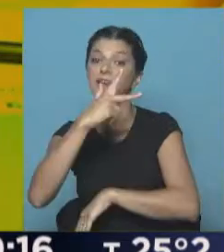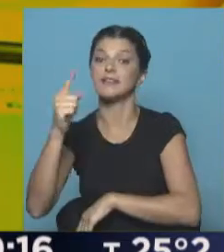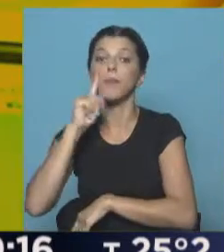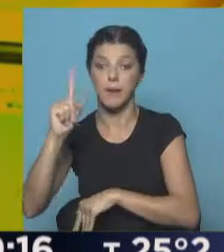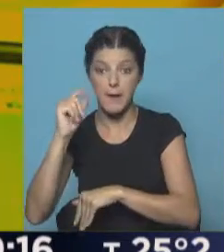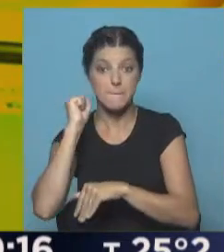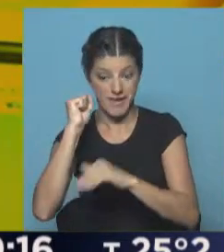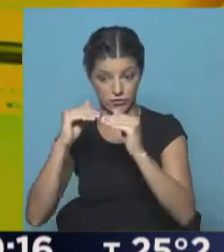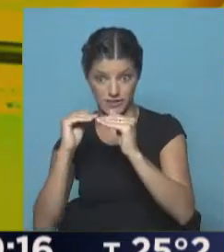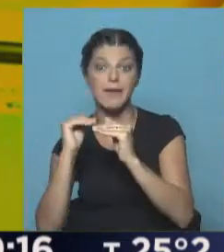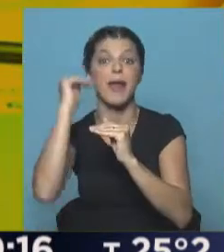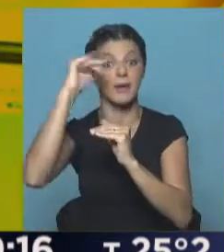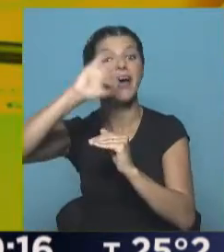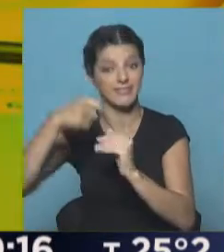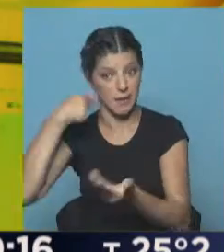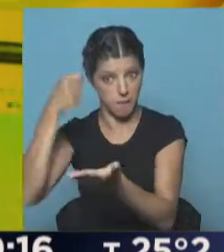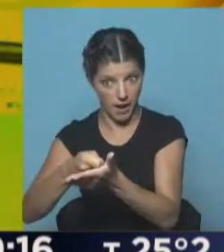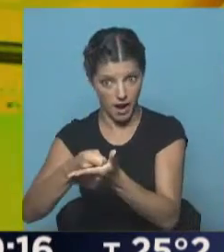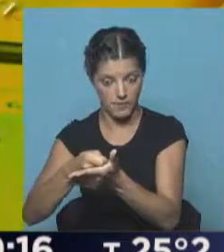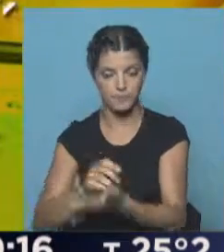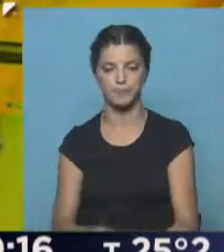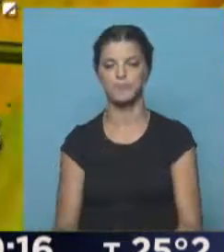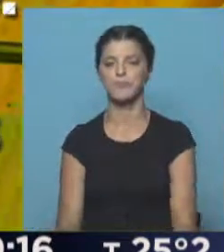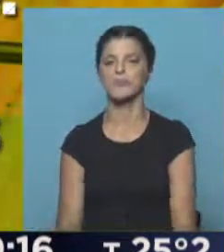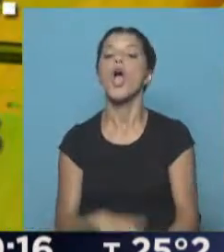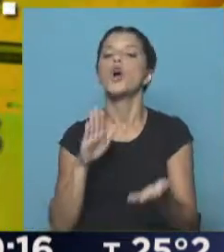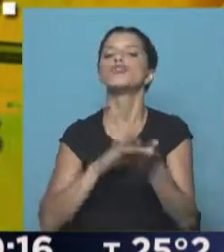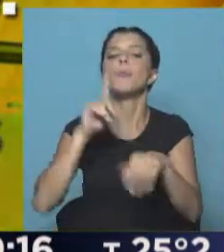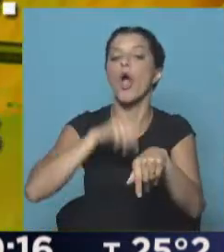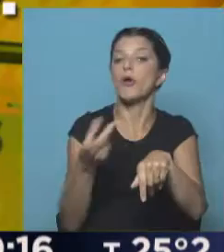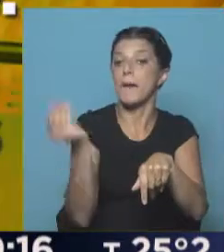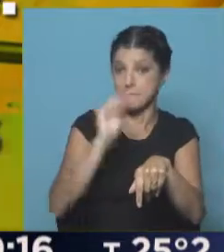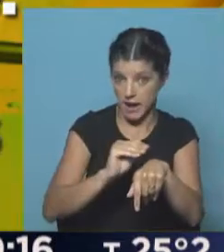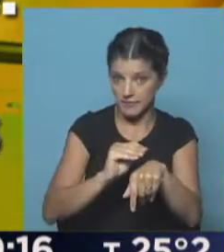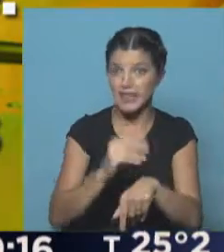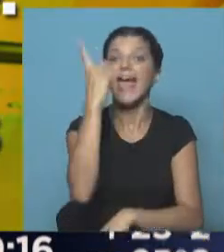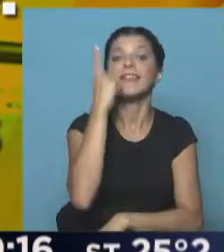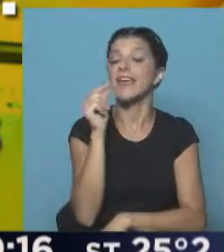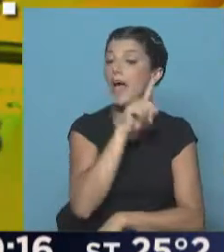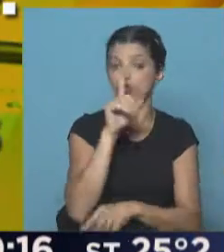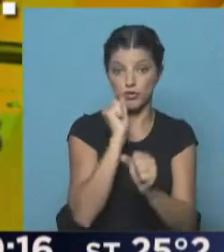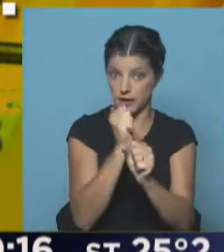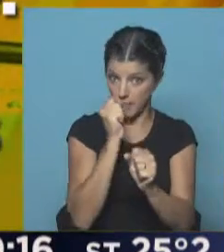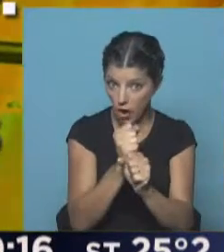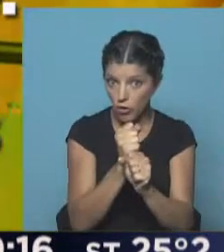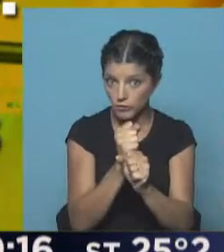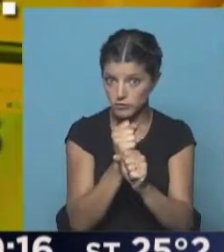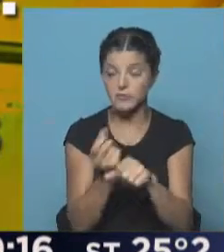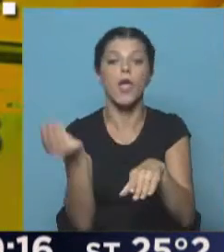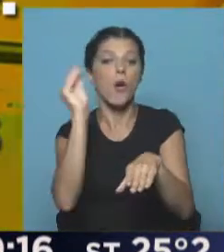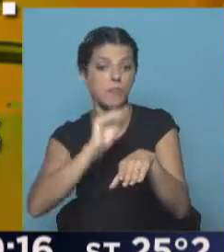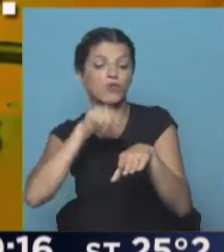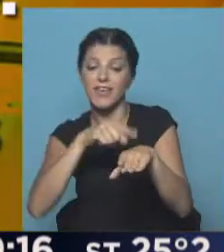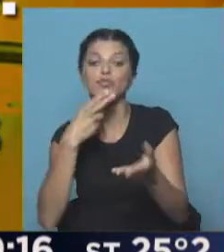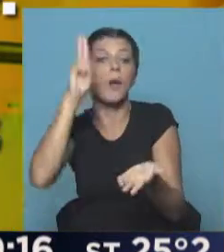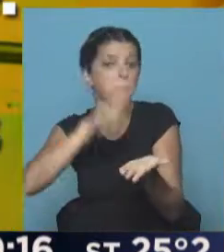33.000 pesos brutos mensuales. Mientras tanto, la cuestión de las horas extras, los días no laborables quedan con plus